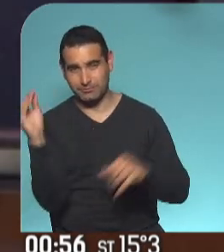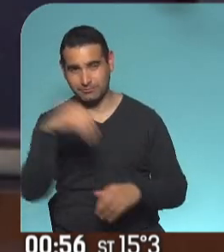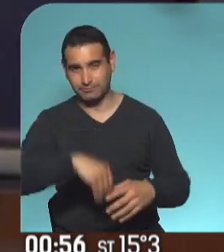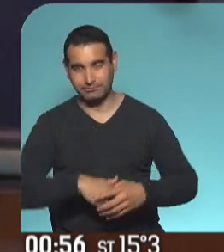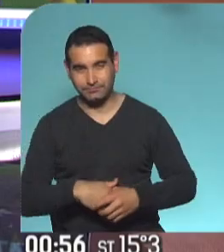información